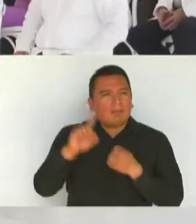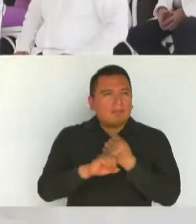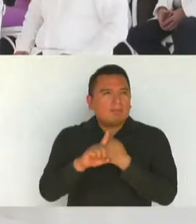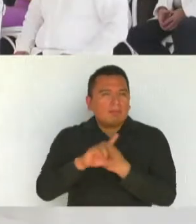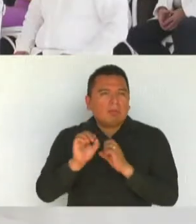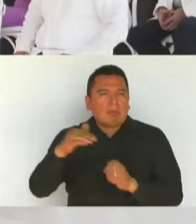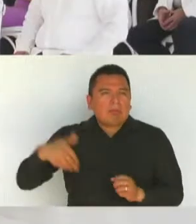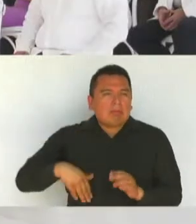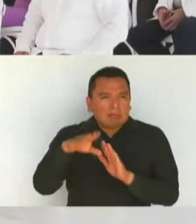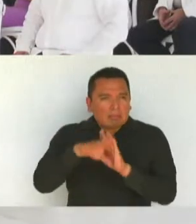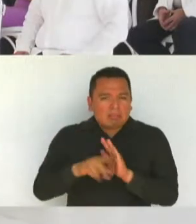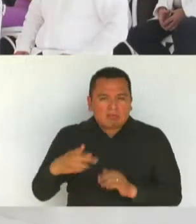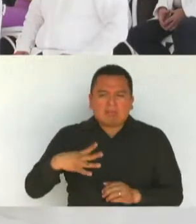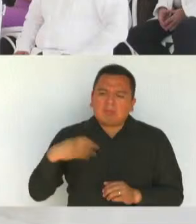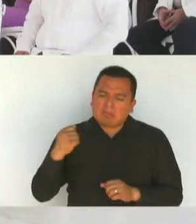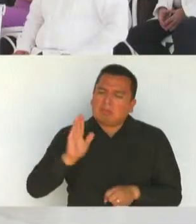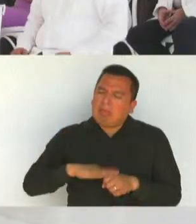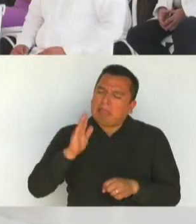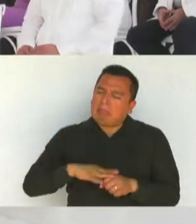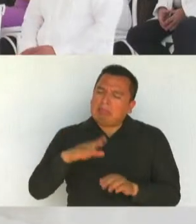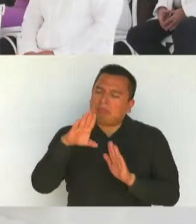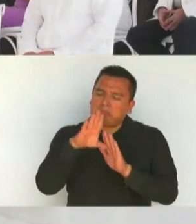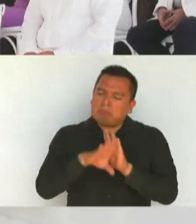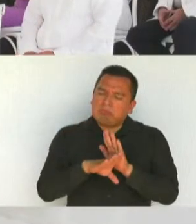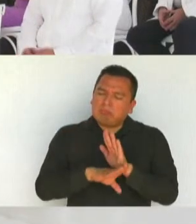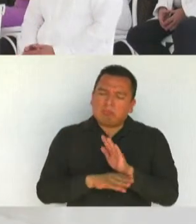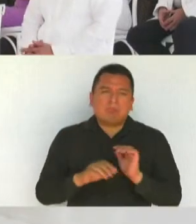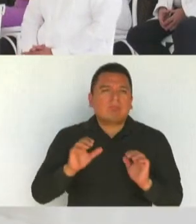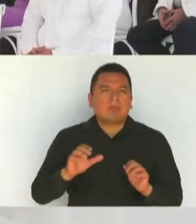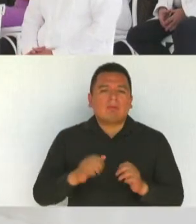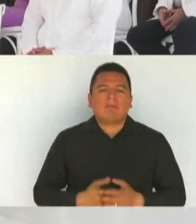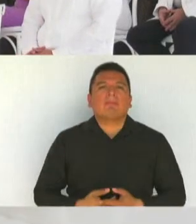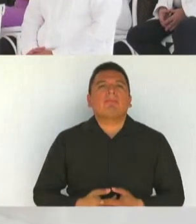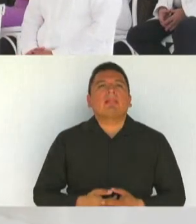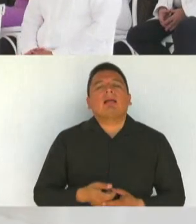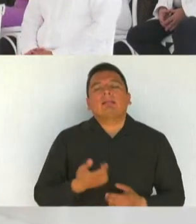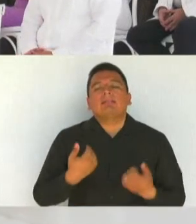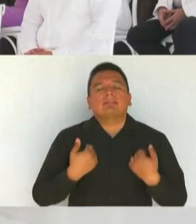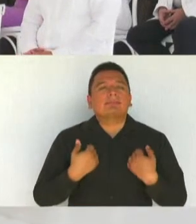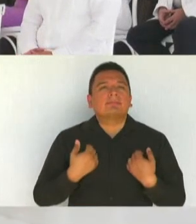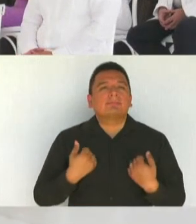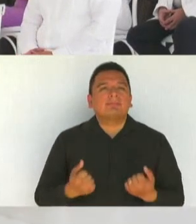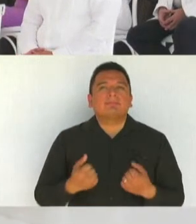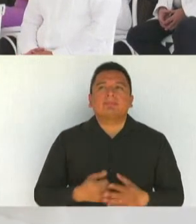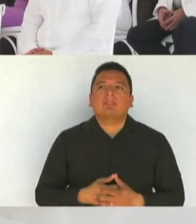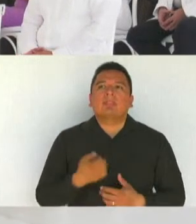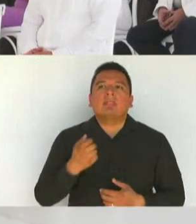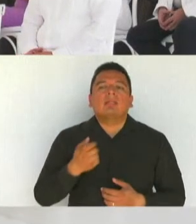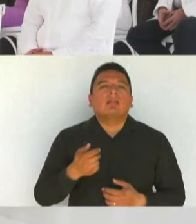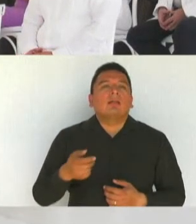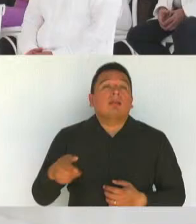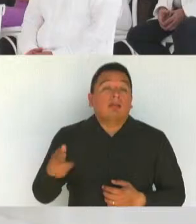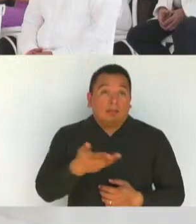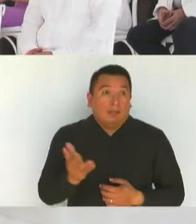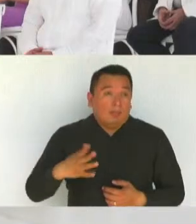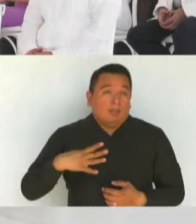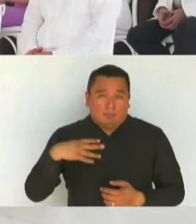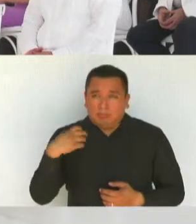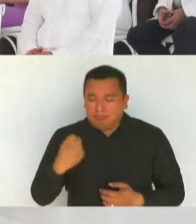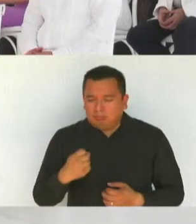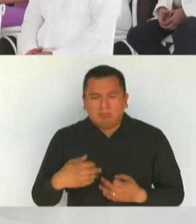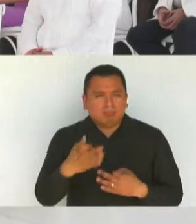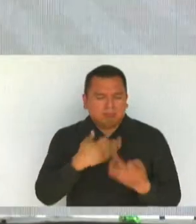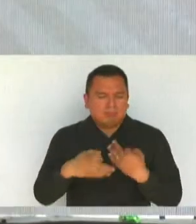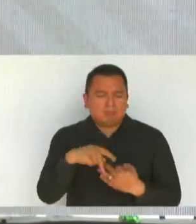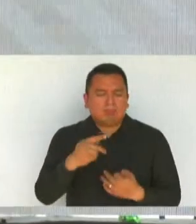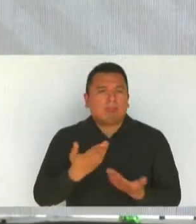el sentido de bajar más estos datos, creo que se habla del compromiso que se tiene en todos los sectores y en un sector que hoy